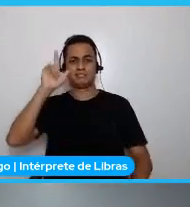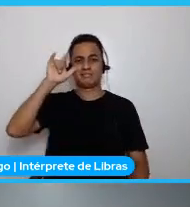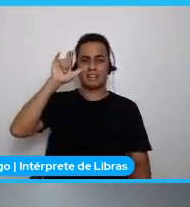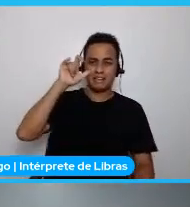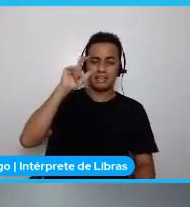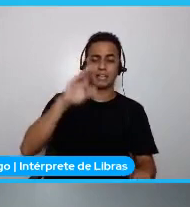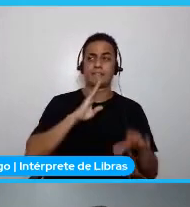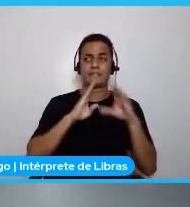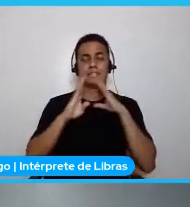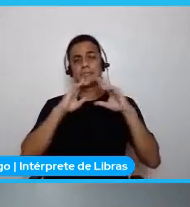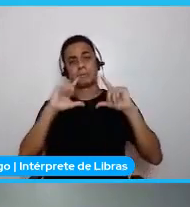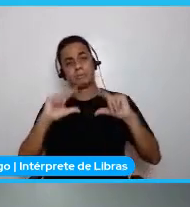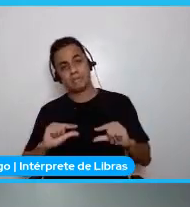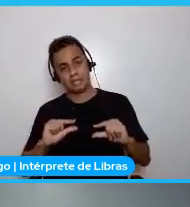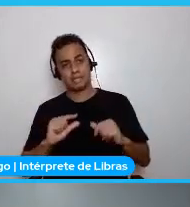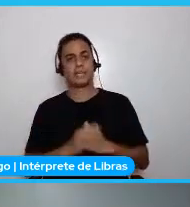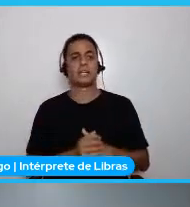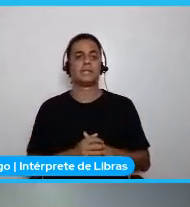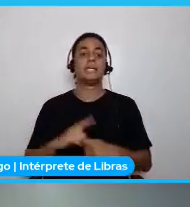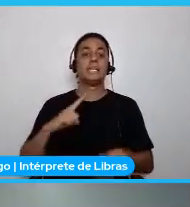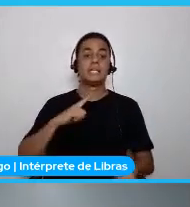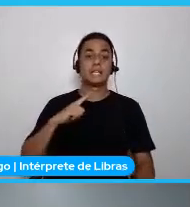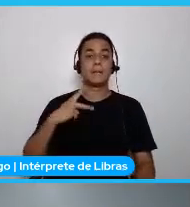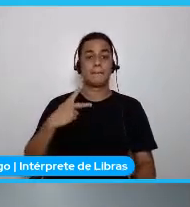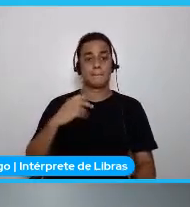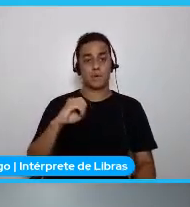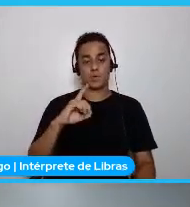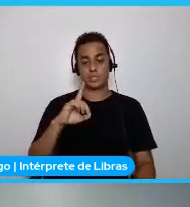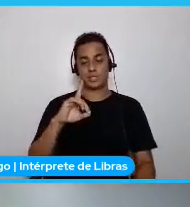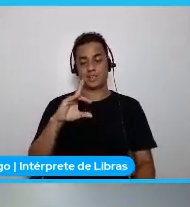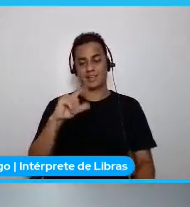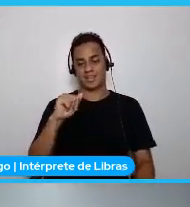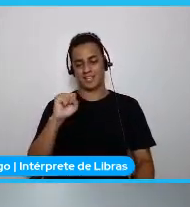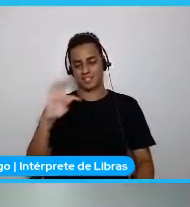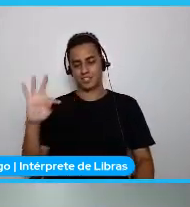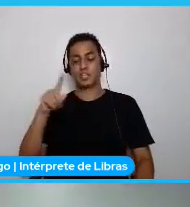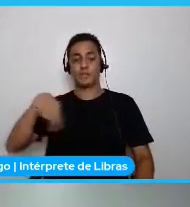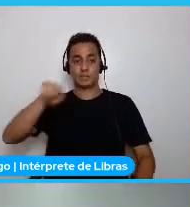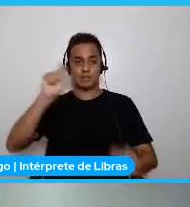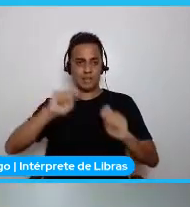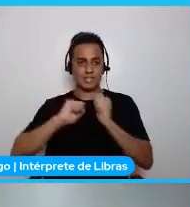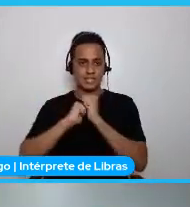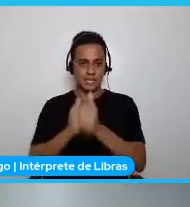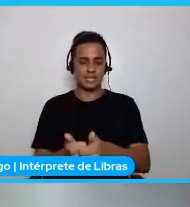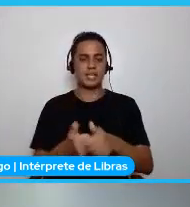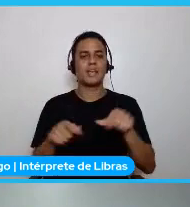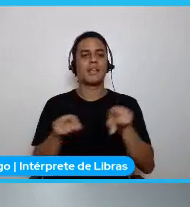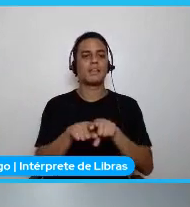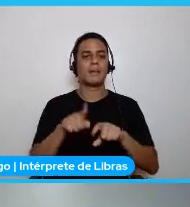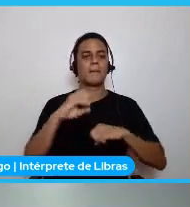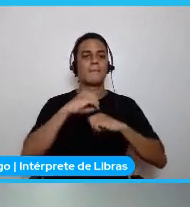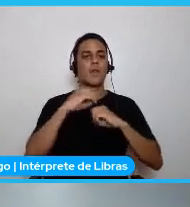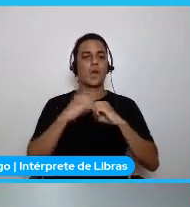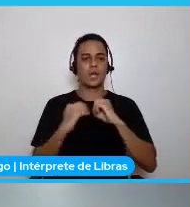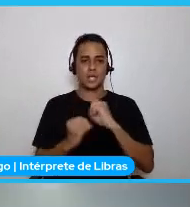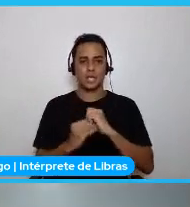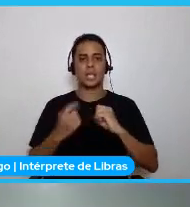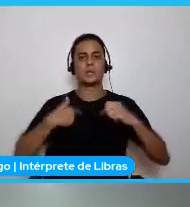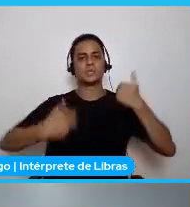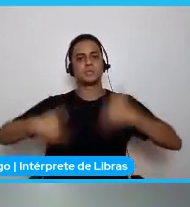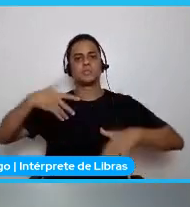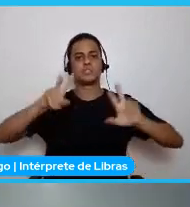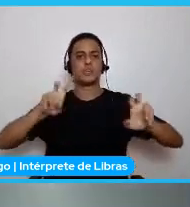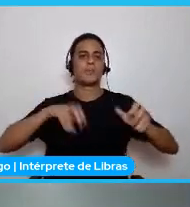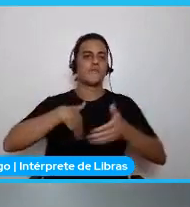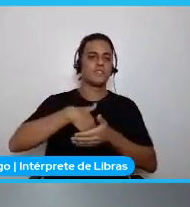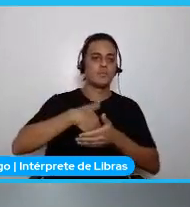Facebook. Tenemos un podcast, aquí se habla con datos, que lo pueden seguir, y un blog en Medium también donde hablo de fútbol,